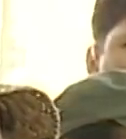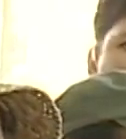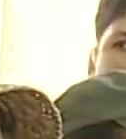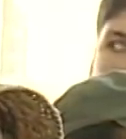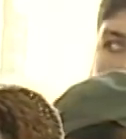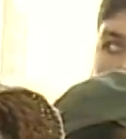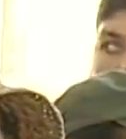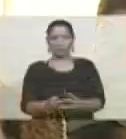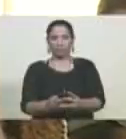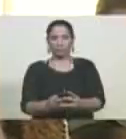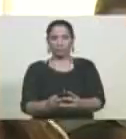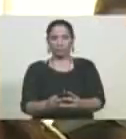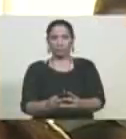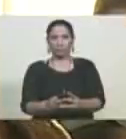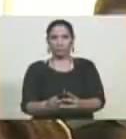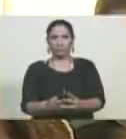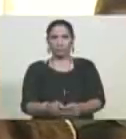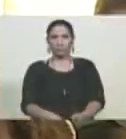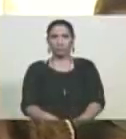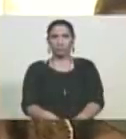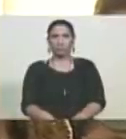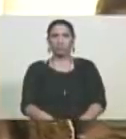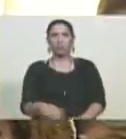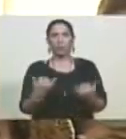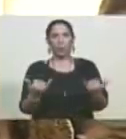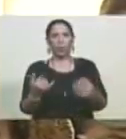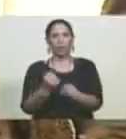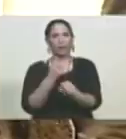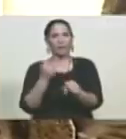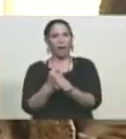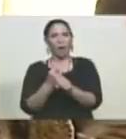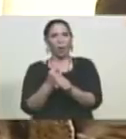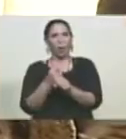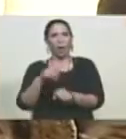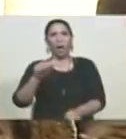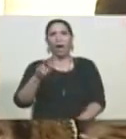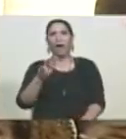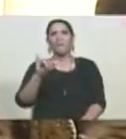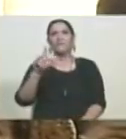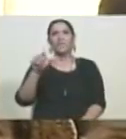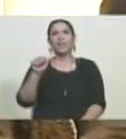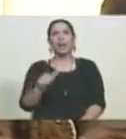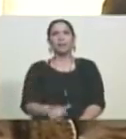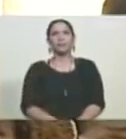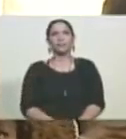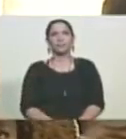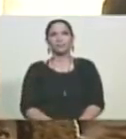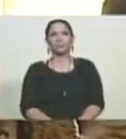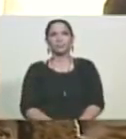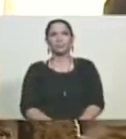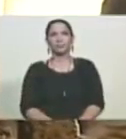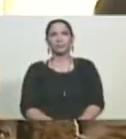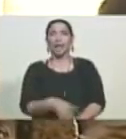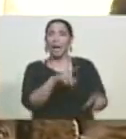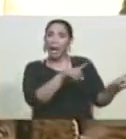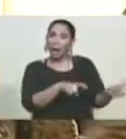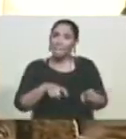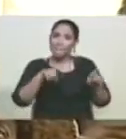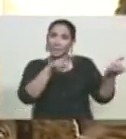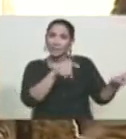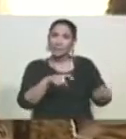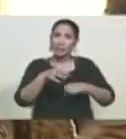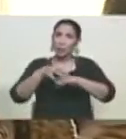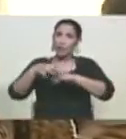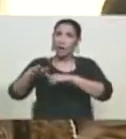de rescate en la gestión de Ávila Bello. Yo lo voy a decir aquí, los campesinos dejaron de